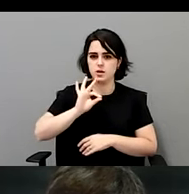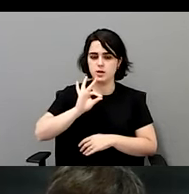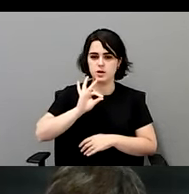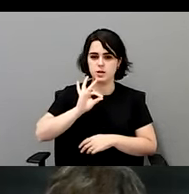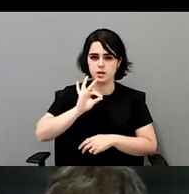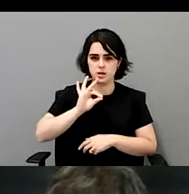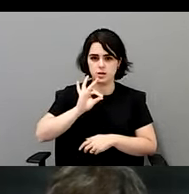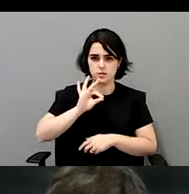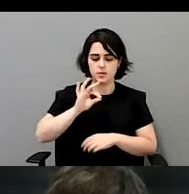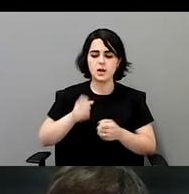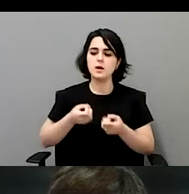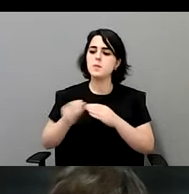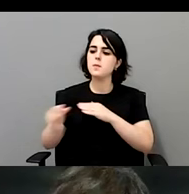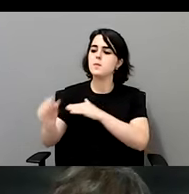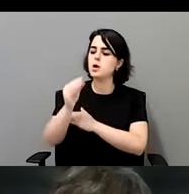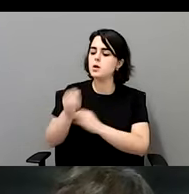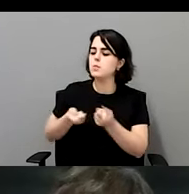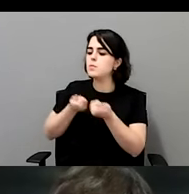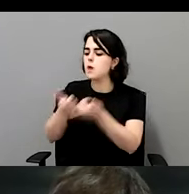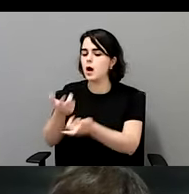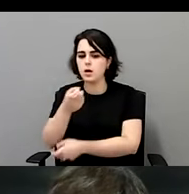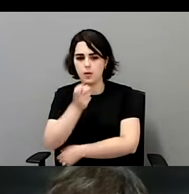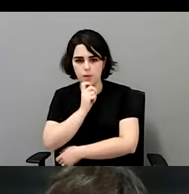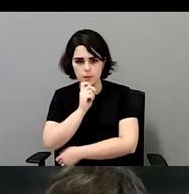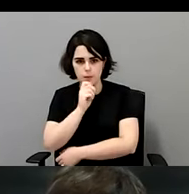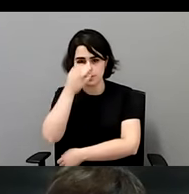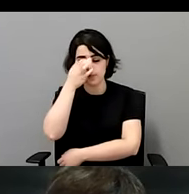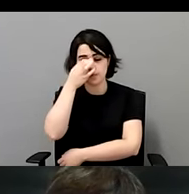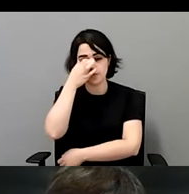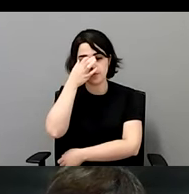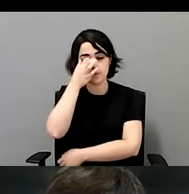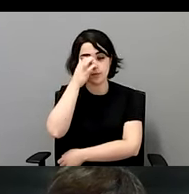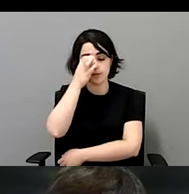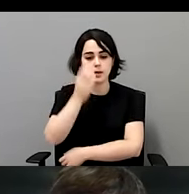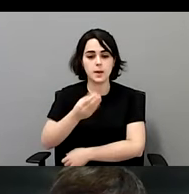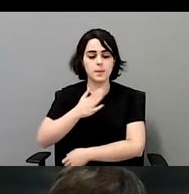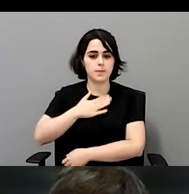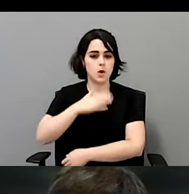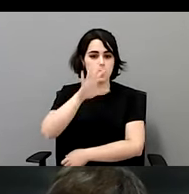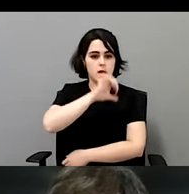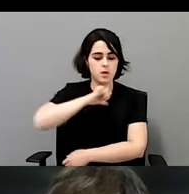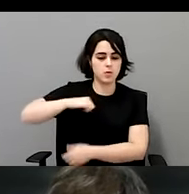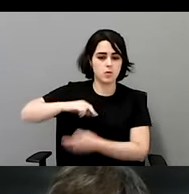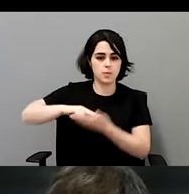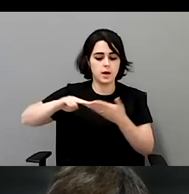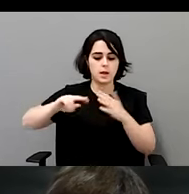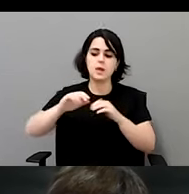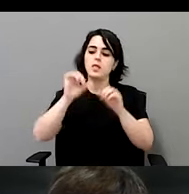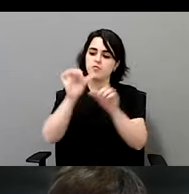la prestación. Hoy por hoy, en Galicia, en mi comunidad, se me